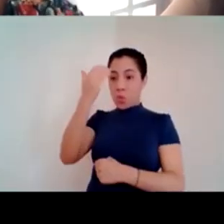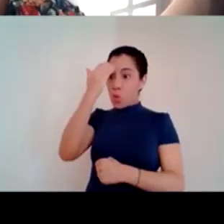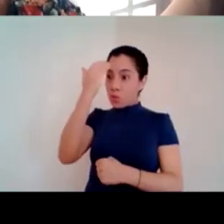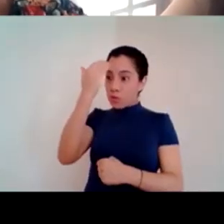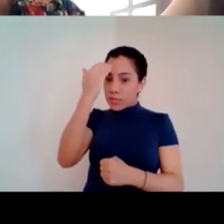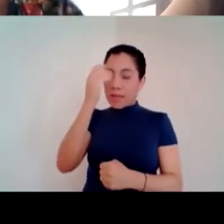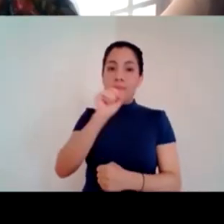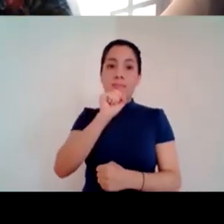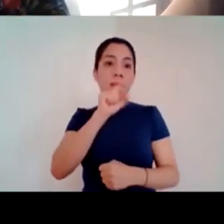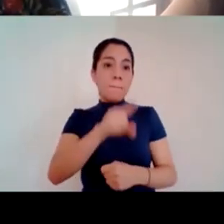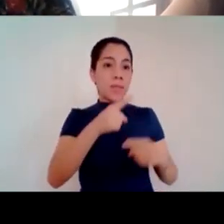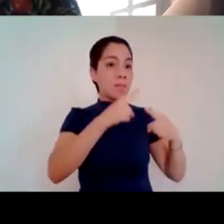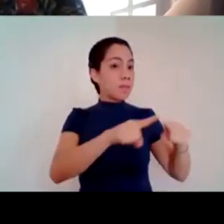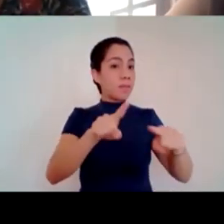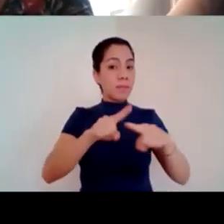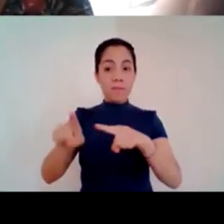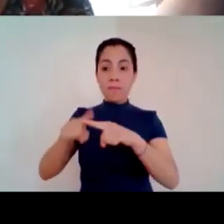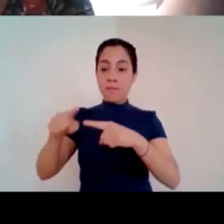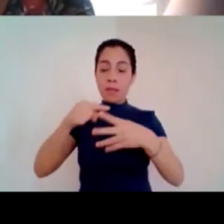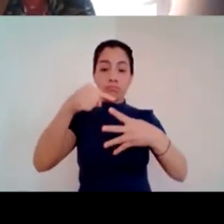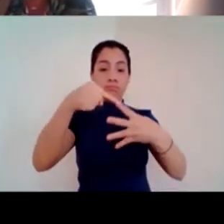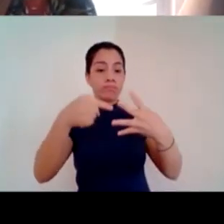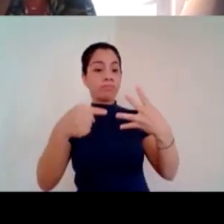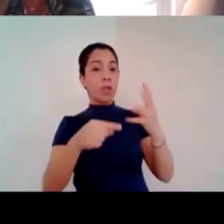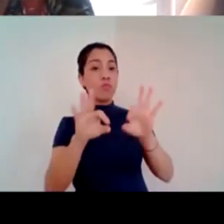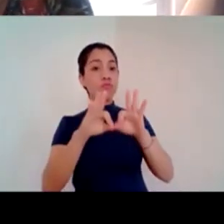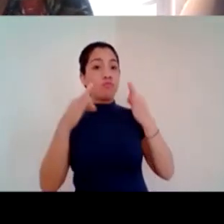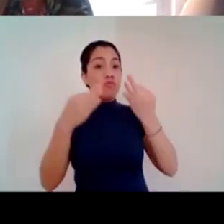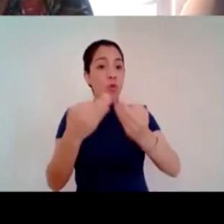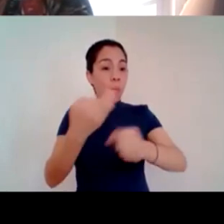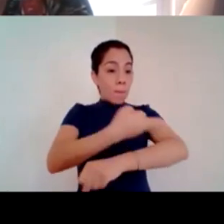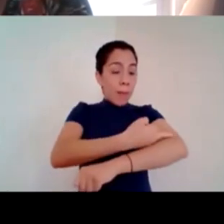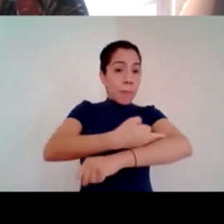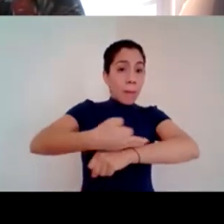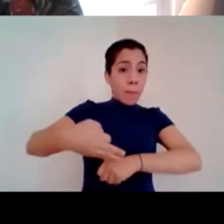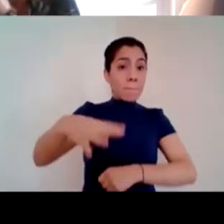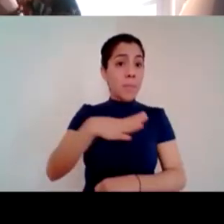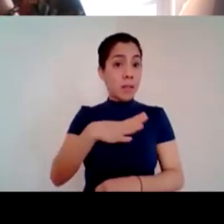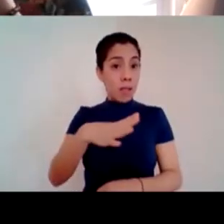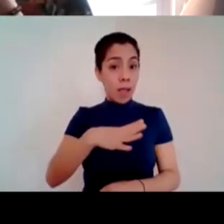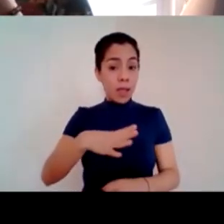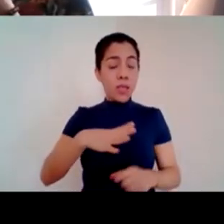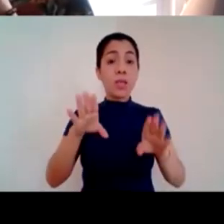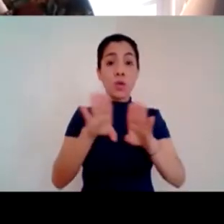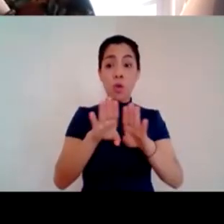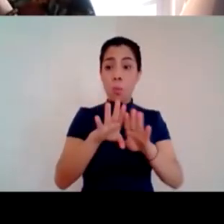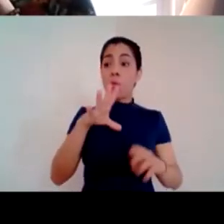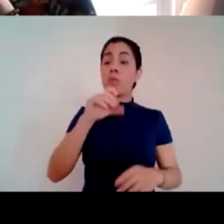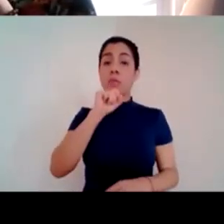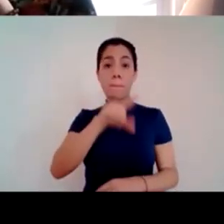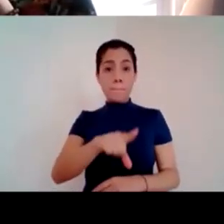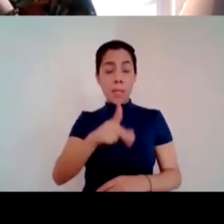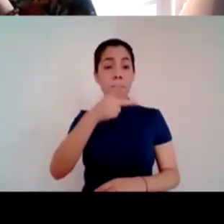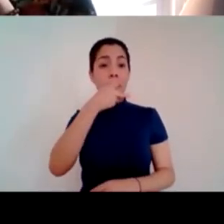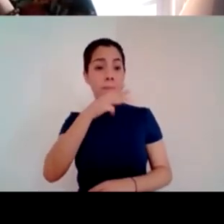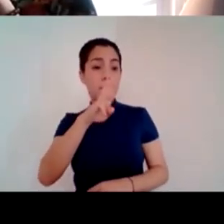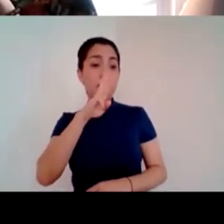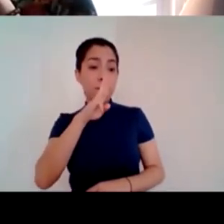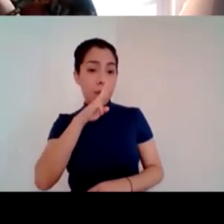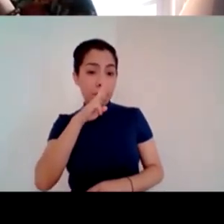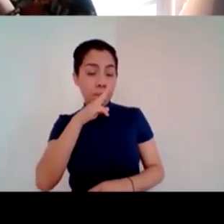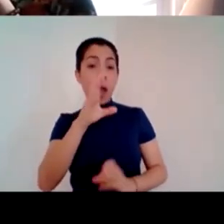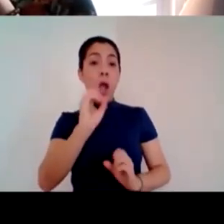y de las maneras como se les asigna un rol a los padres o a los niños